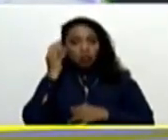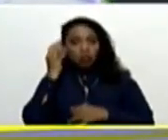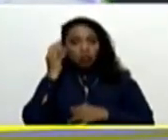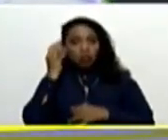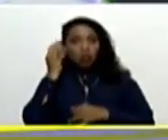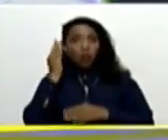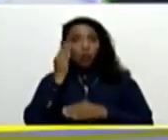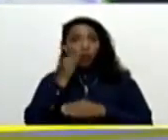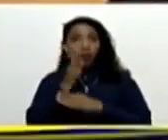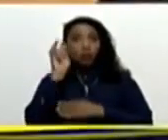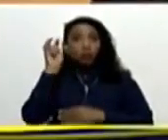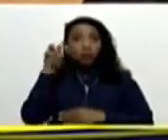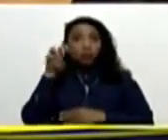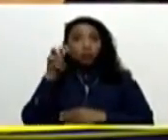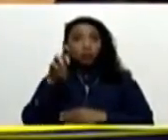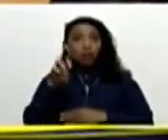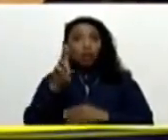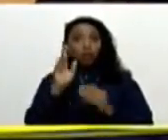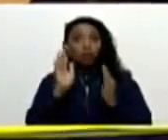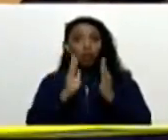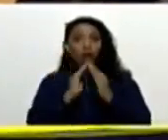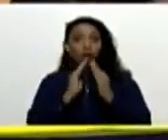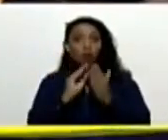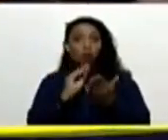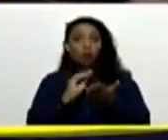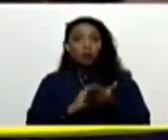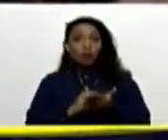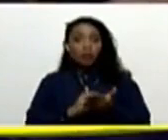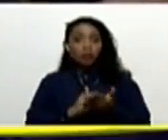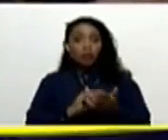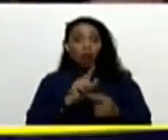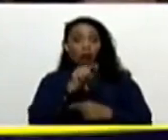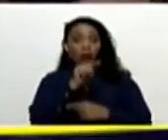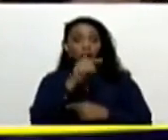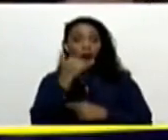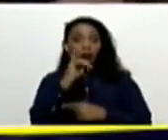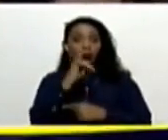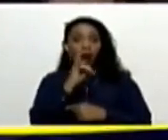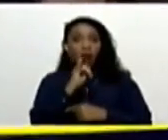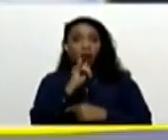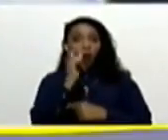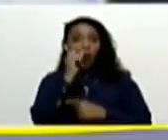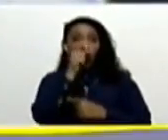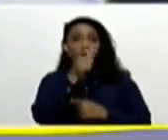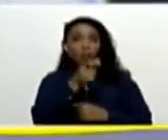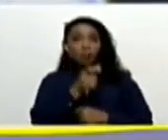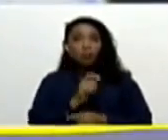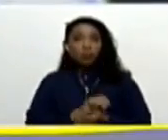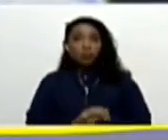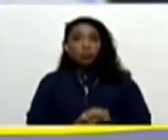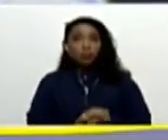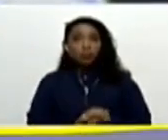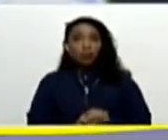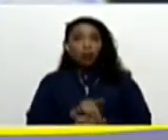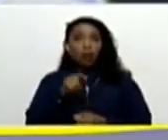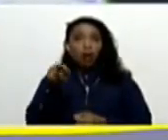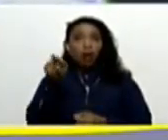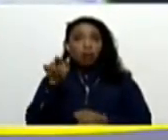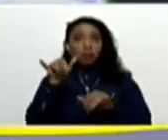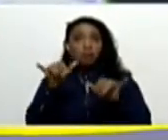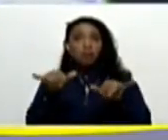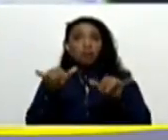Sandino viene bajando para retornar a su casa, donde se encontraba alojado en Managua, ahí